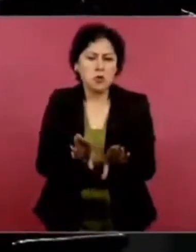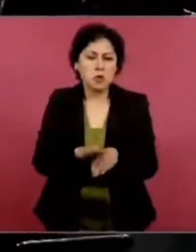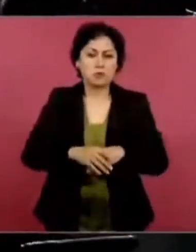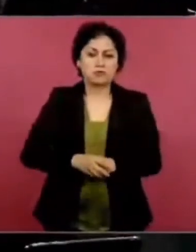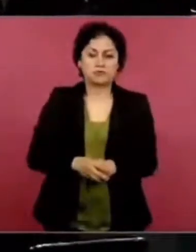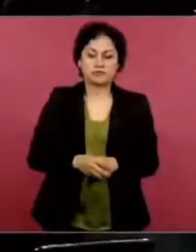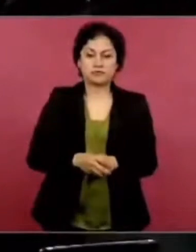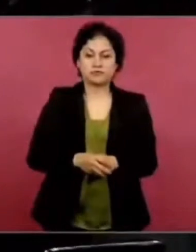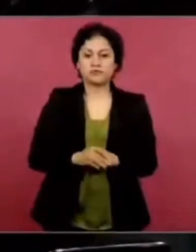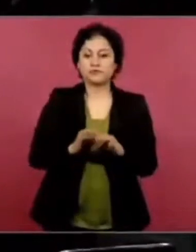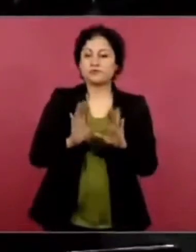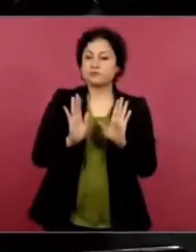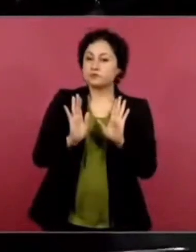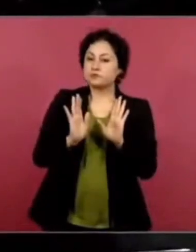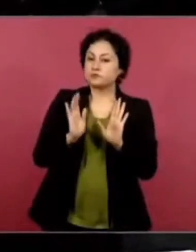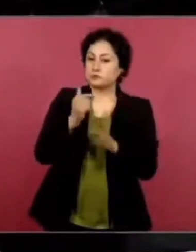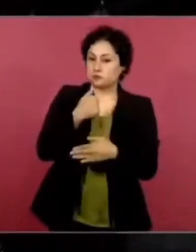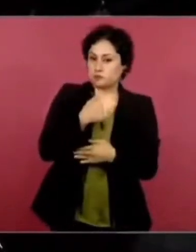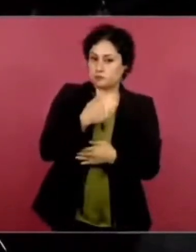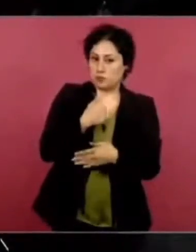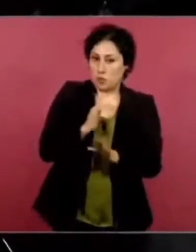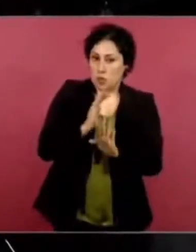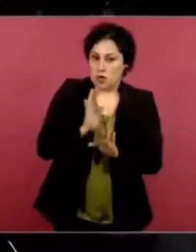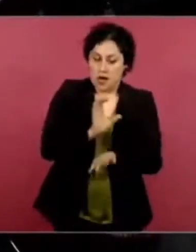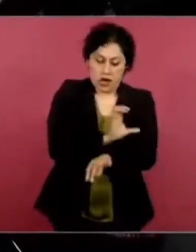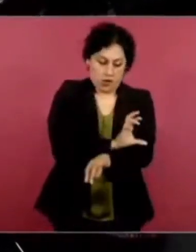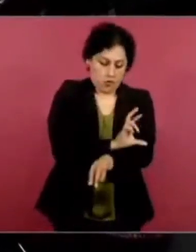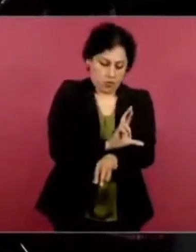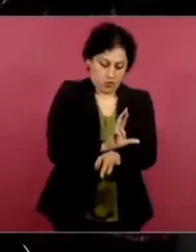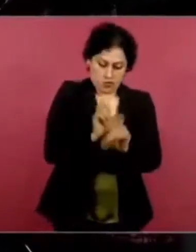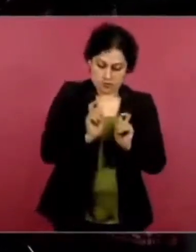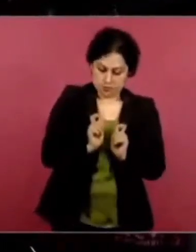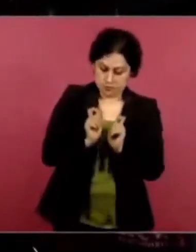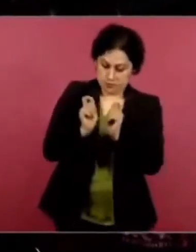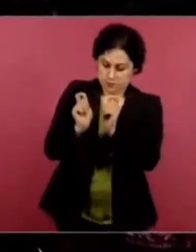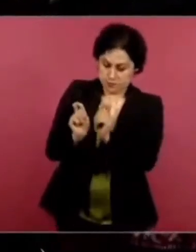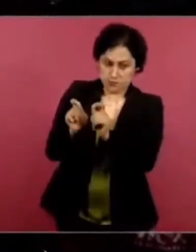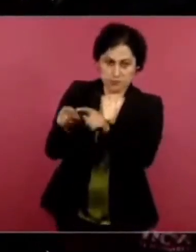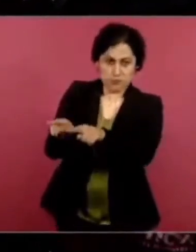ya entregué la coordinación a Claudia,